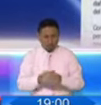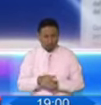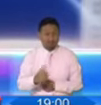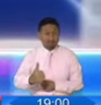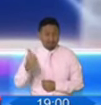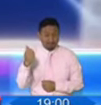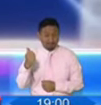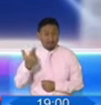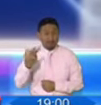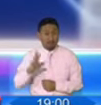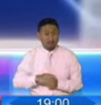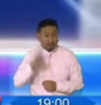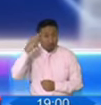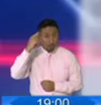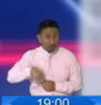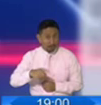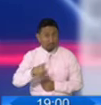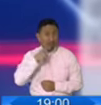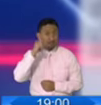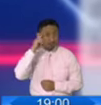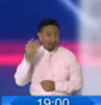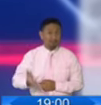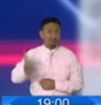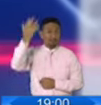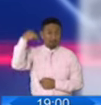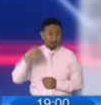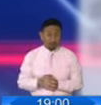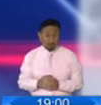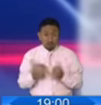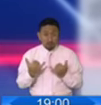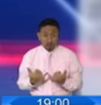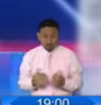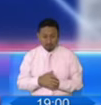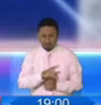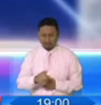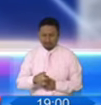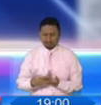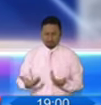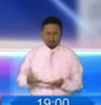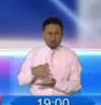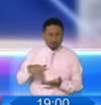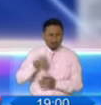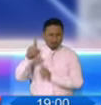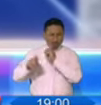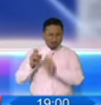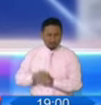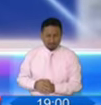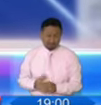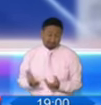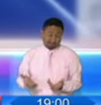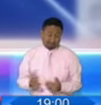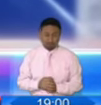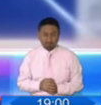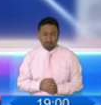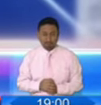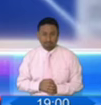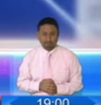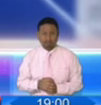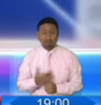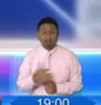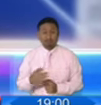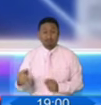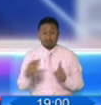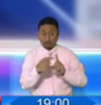también fue parte del gobierno de Rafael Correa, que hoy pretende cuestionar y poner en entredicho. A él también le